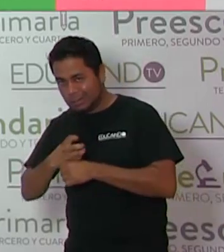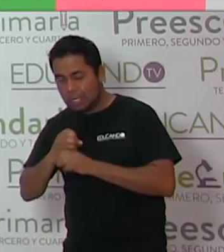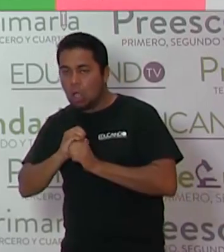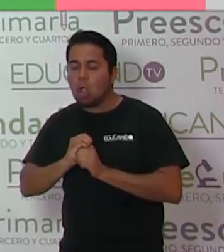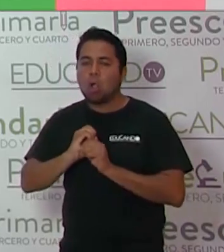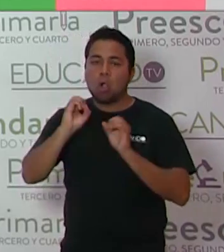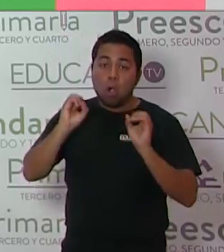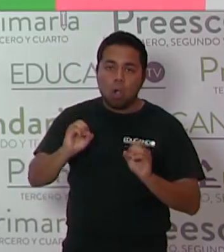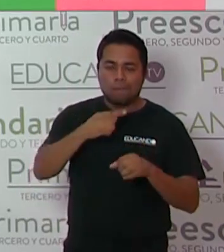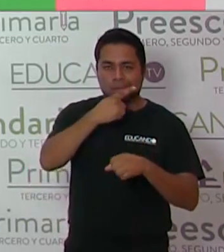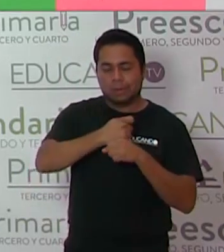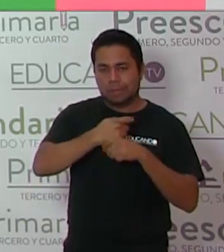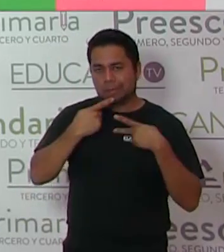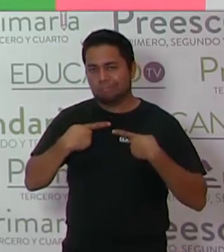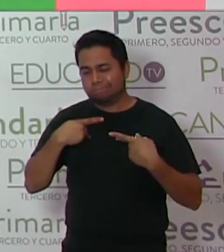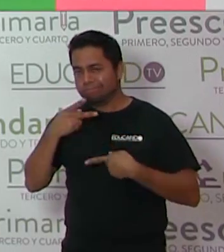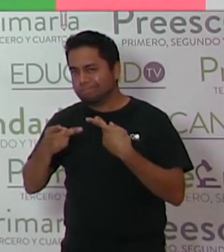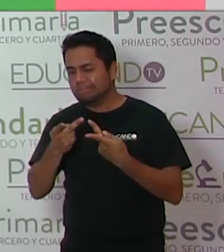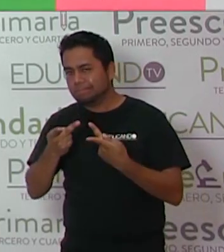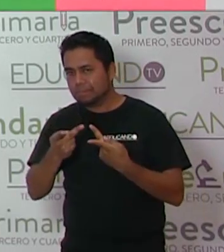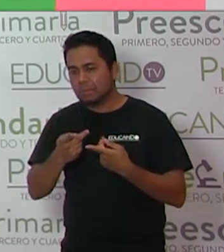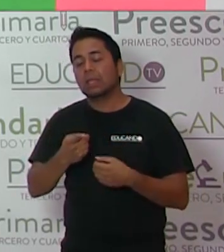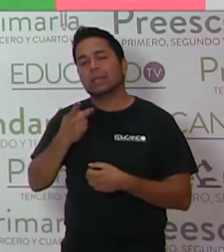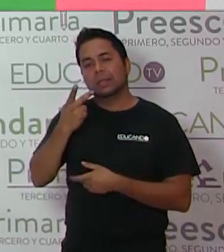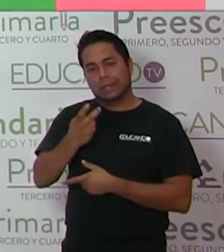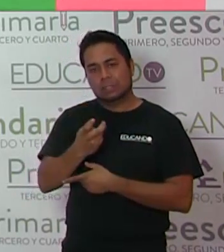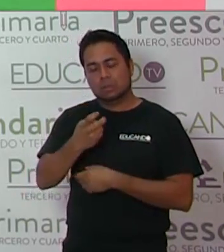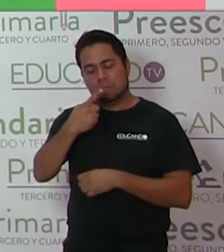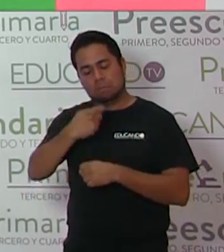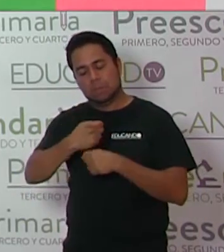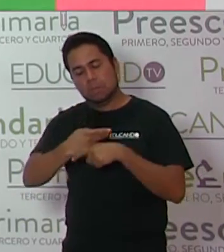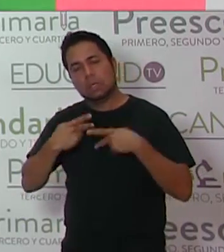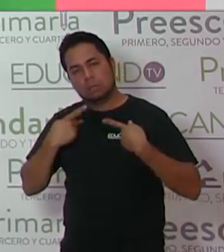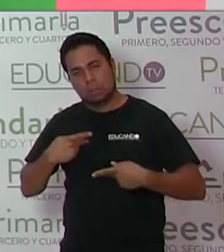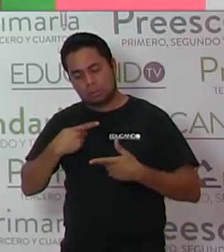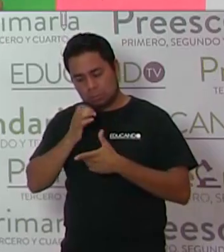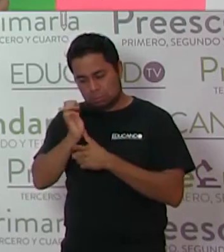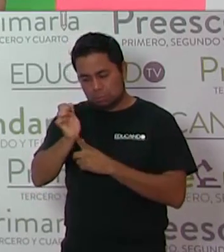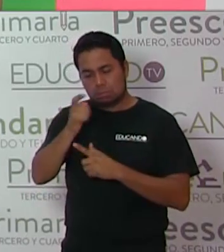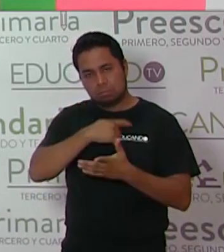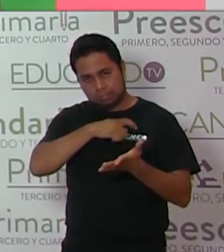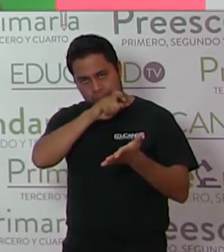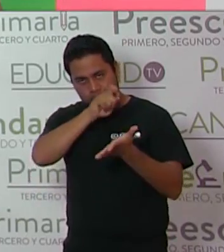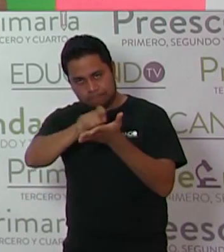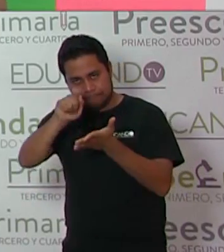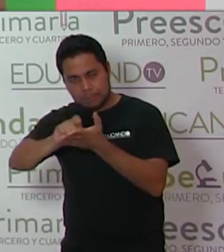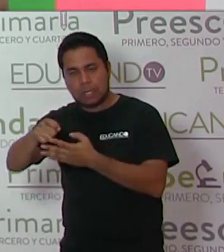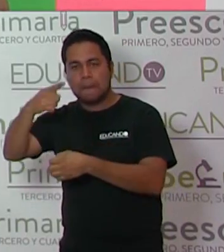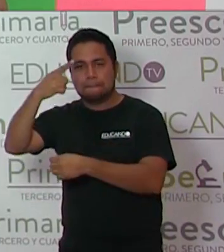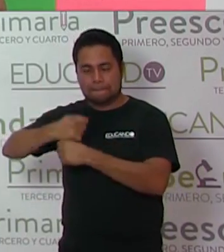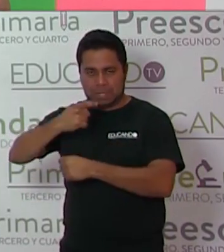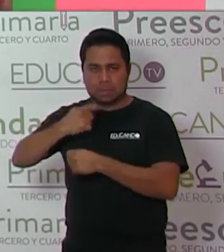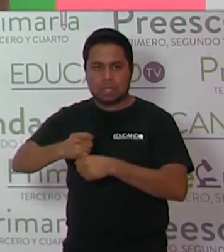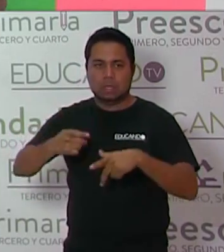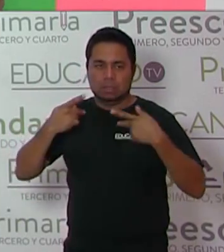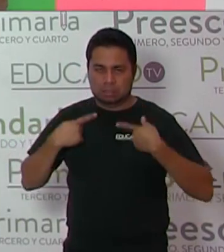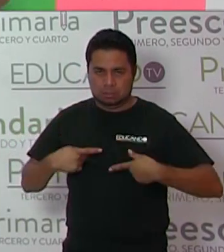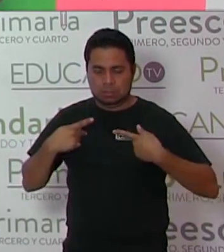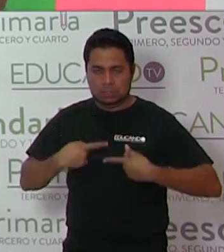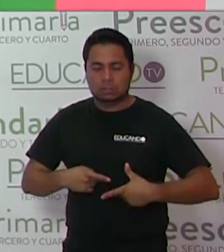tercera o primera persona. Primera persona. Entonces vamos a escribirlo acá.